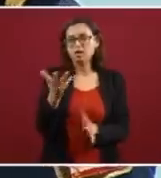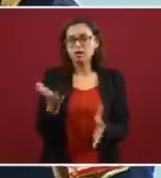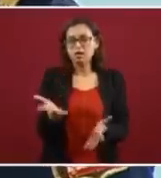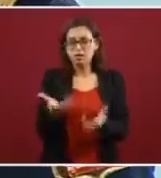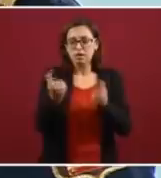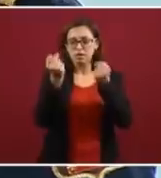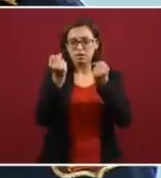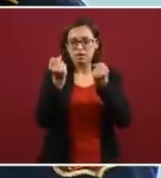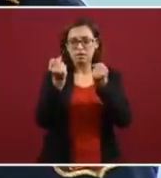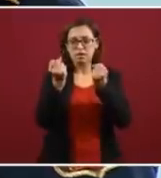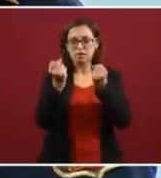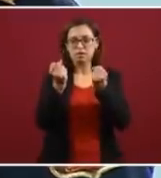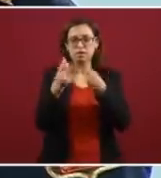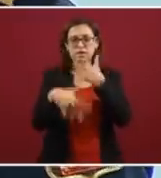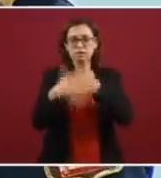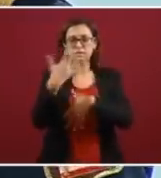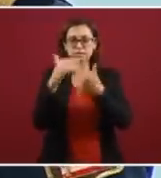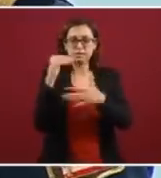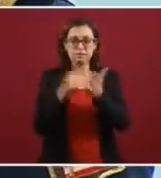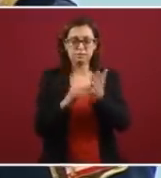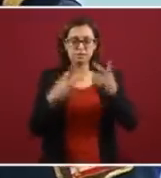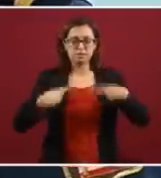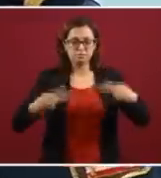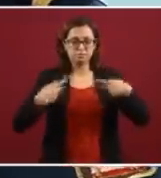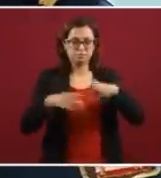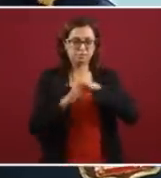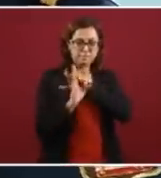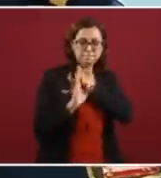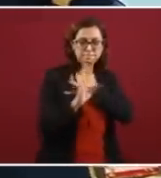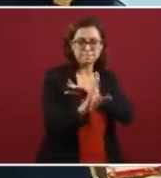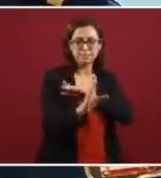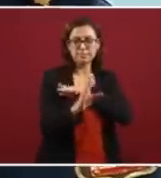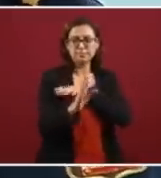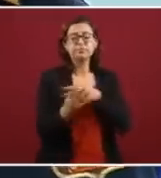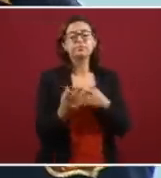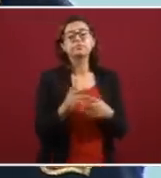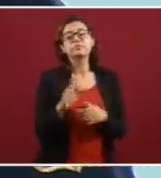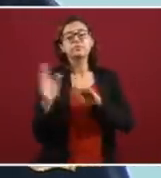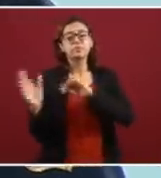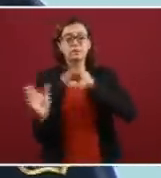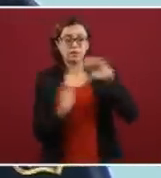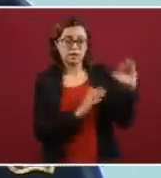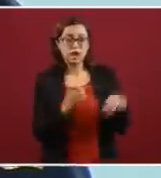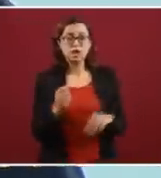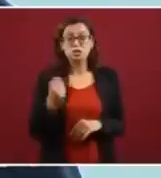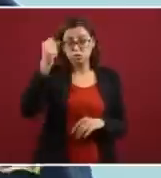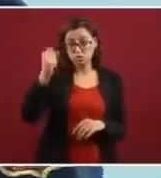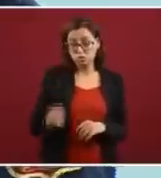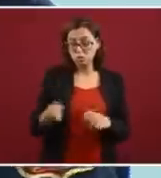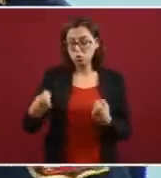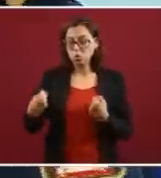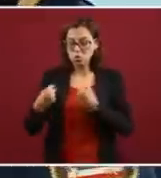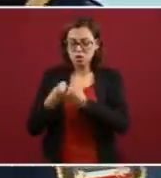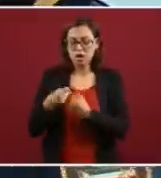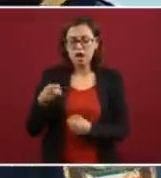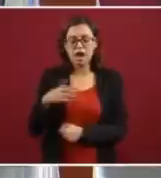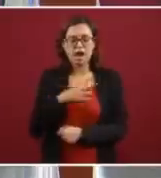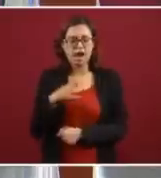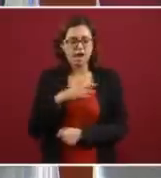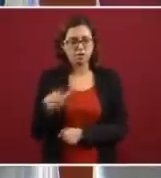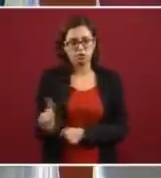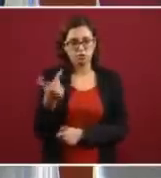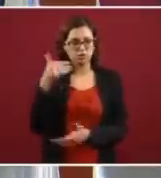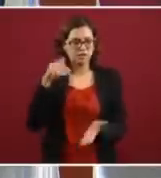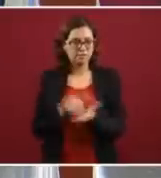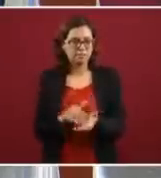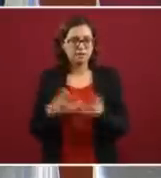rescatado a casi 15.000 migrantes. En la frontera sur tenemos casi 12.000